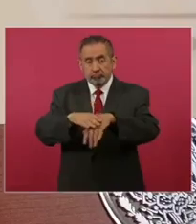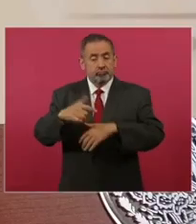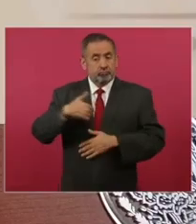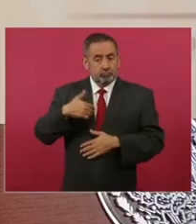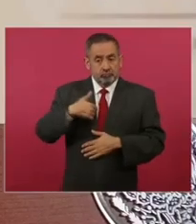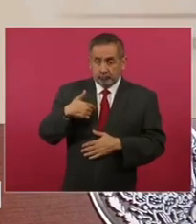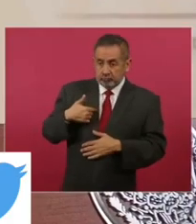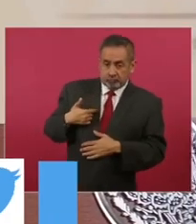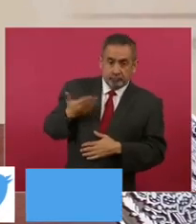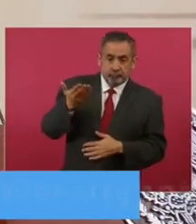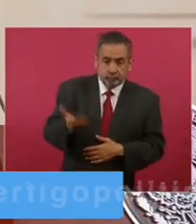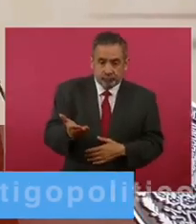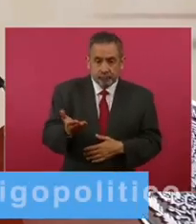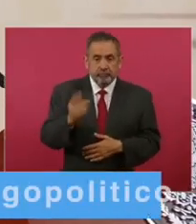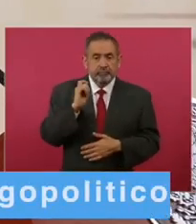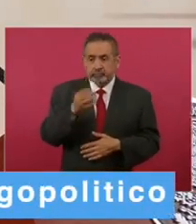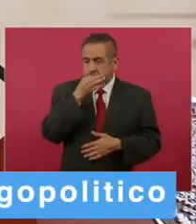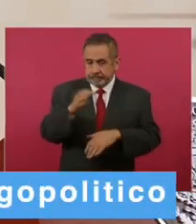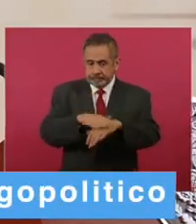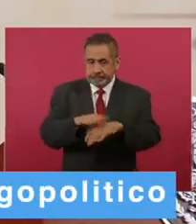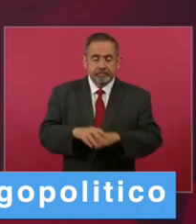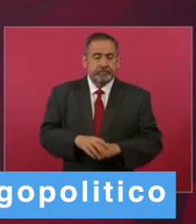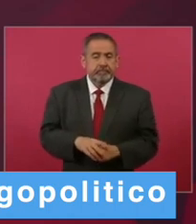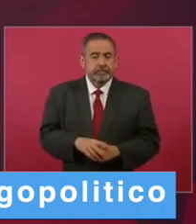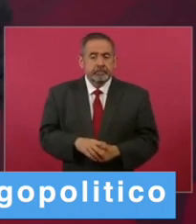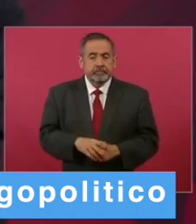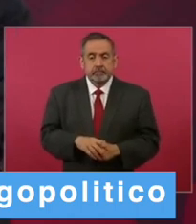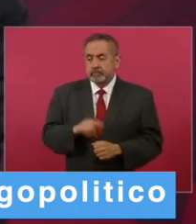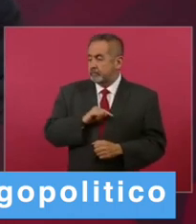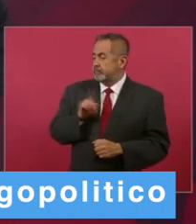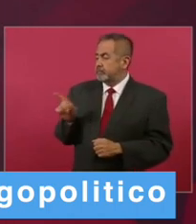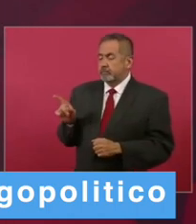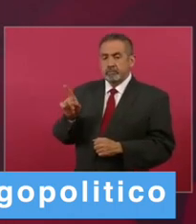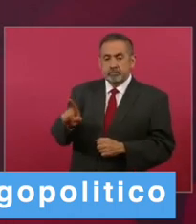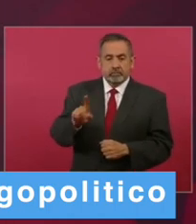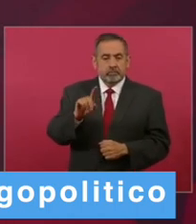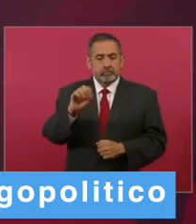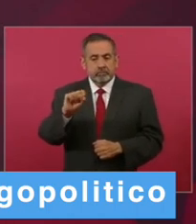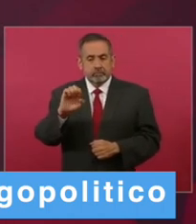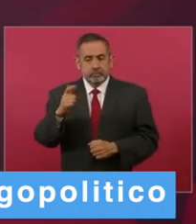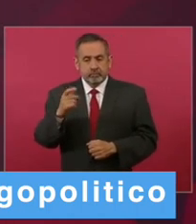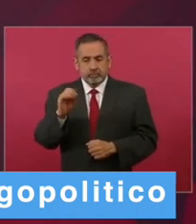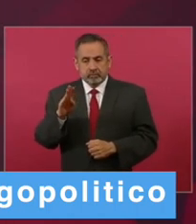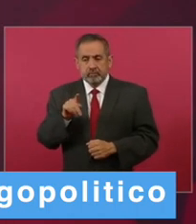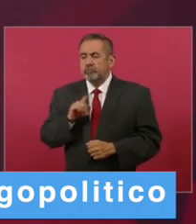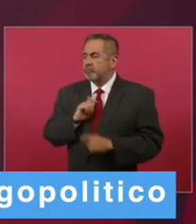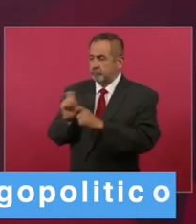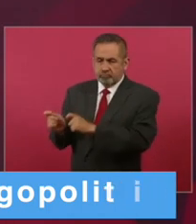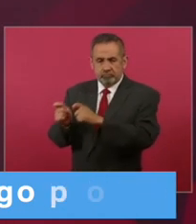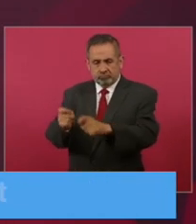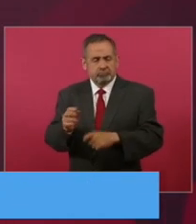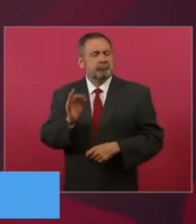presidente Andrés Manuel López Obrador confirma que la Marina tomará el control del Aeropuerto Internacional de la Ciudad de México y la Sedena se encargará del AIFA y